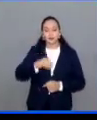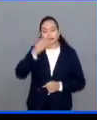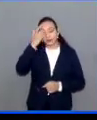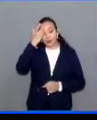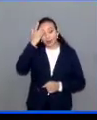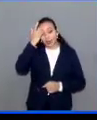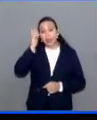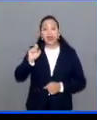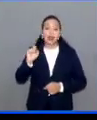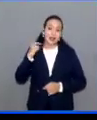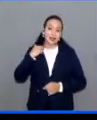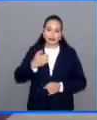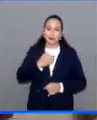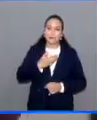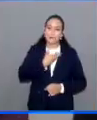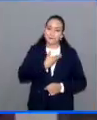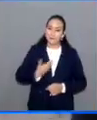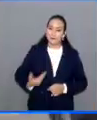Tribunal Regional.